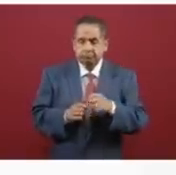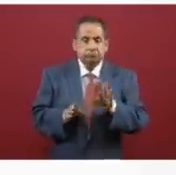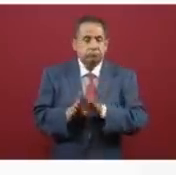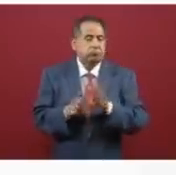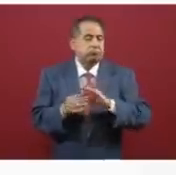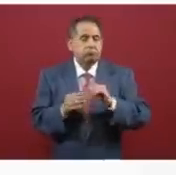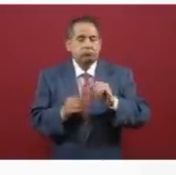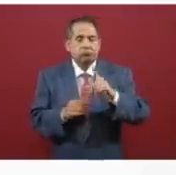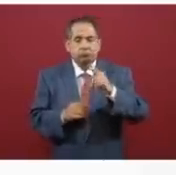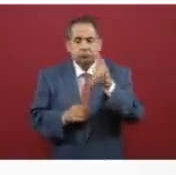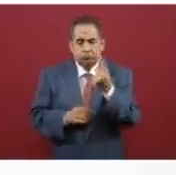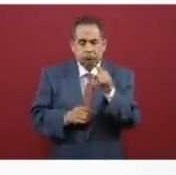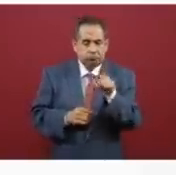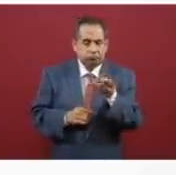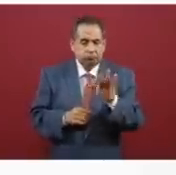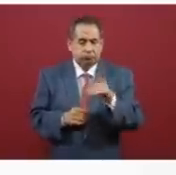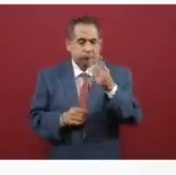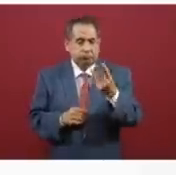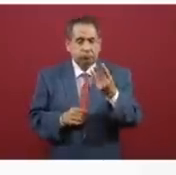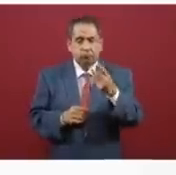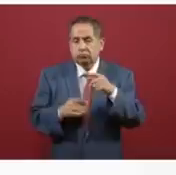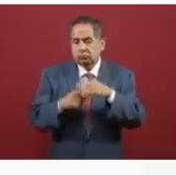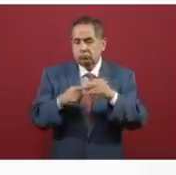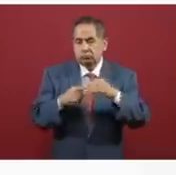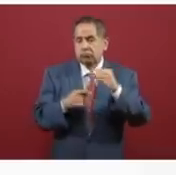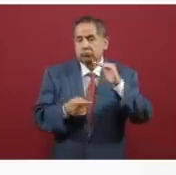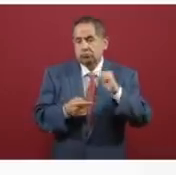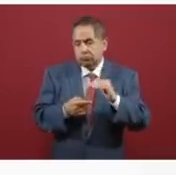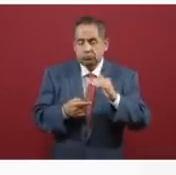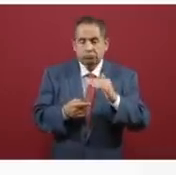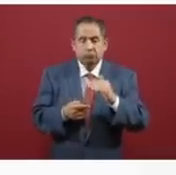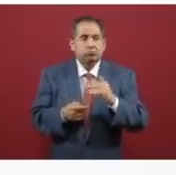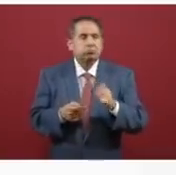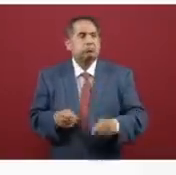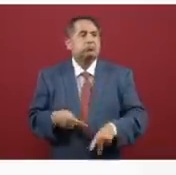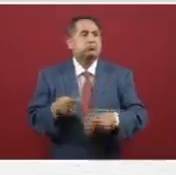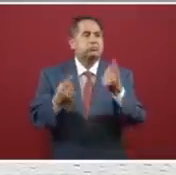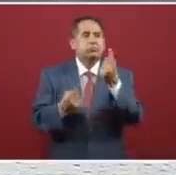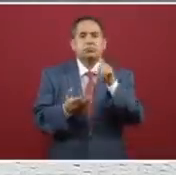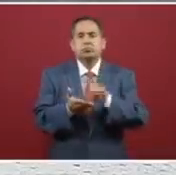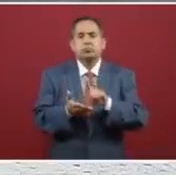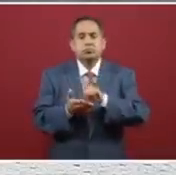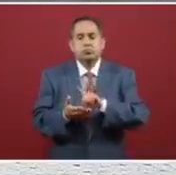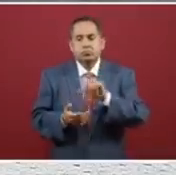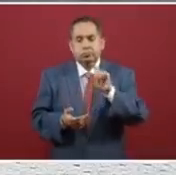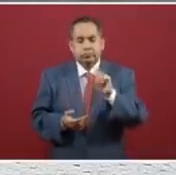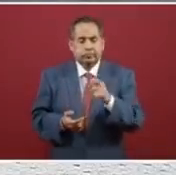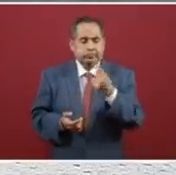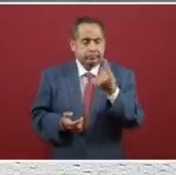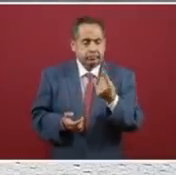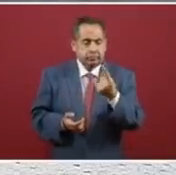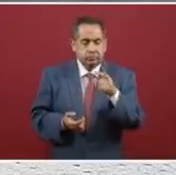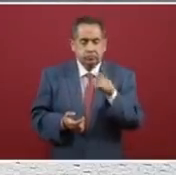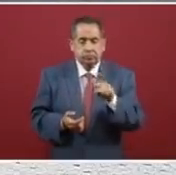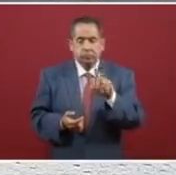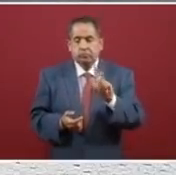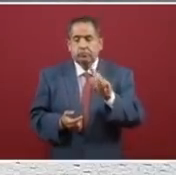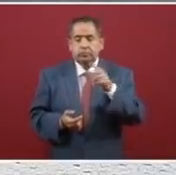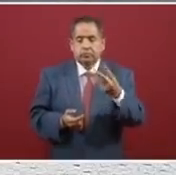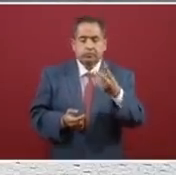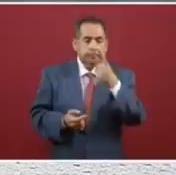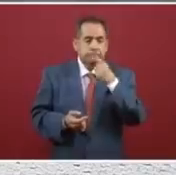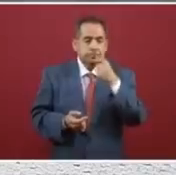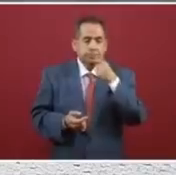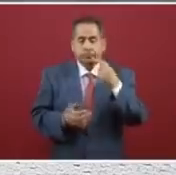con un diferencial de un peso 43 centavos precio al público por litro de premium 21 33